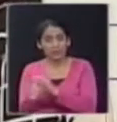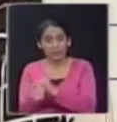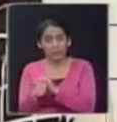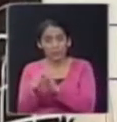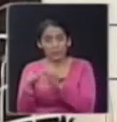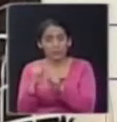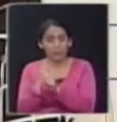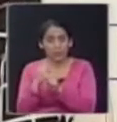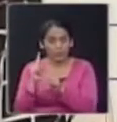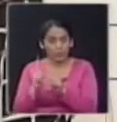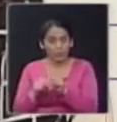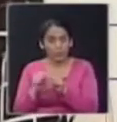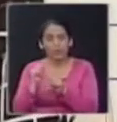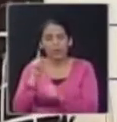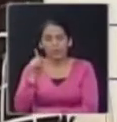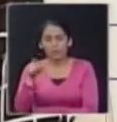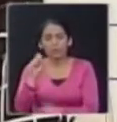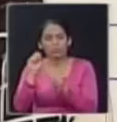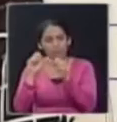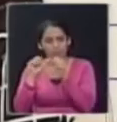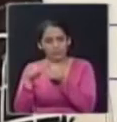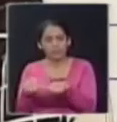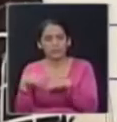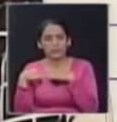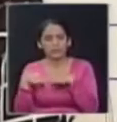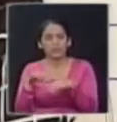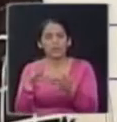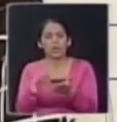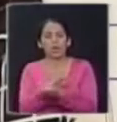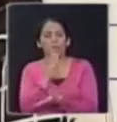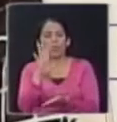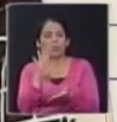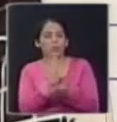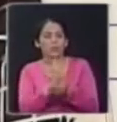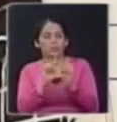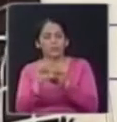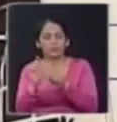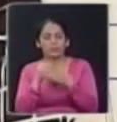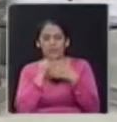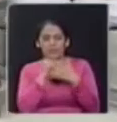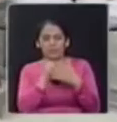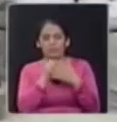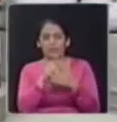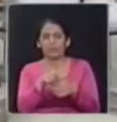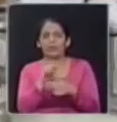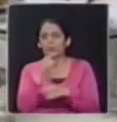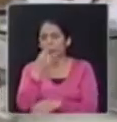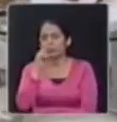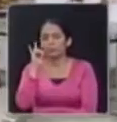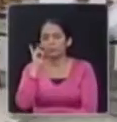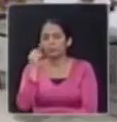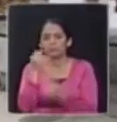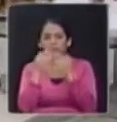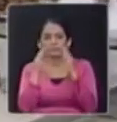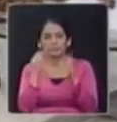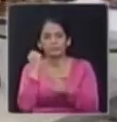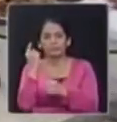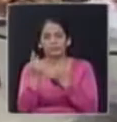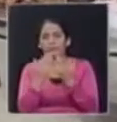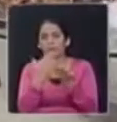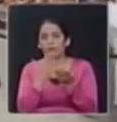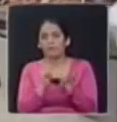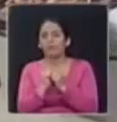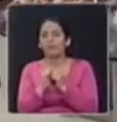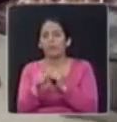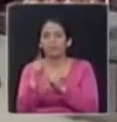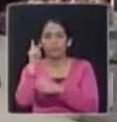en las escuelas, elaborando un proceso de acompañamiento continuo con los docentes de